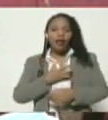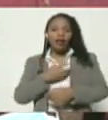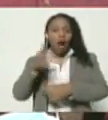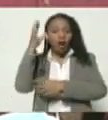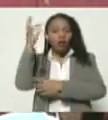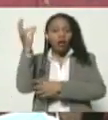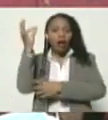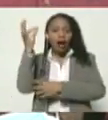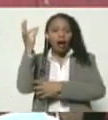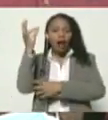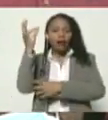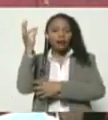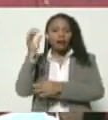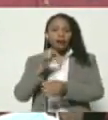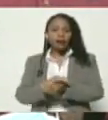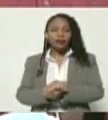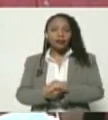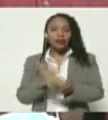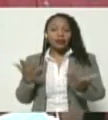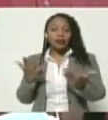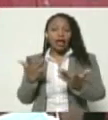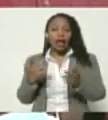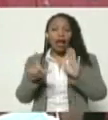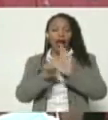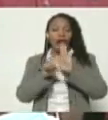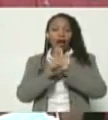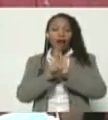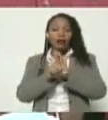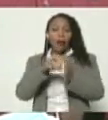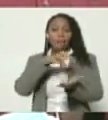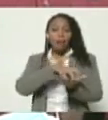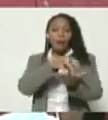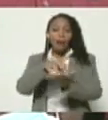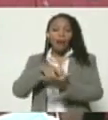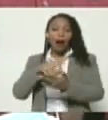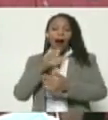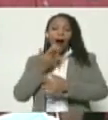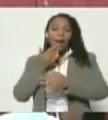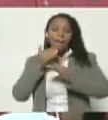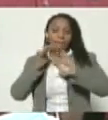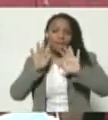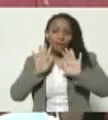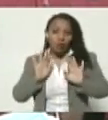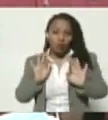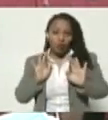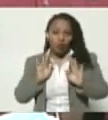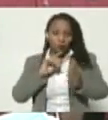concejales y de legisladores estadales, por ejemplo.